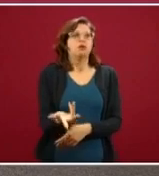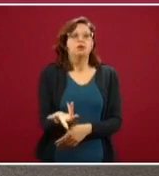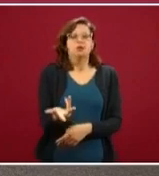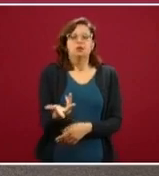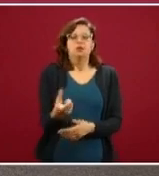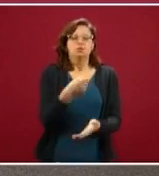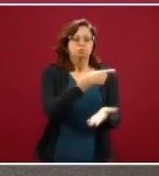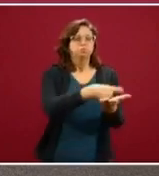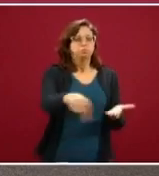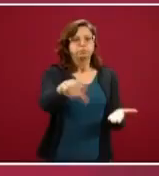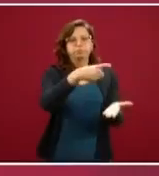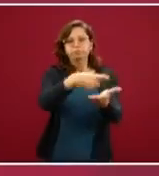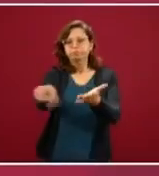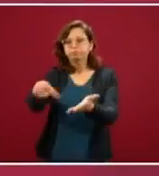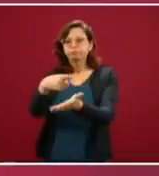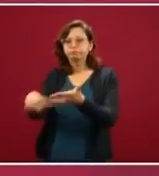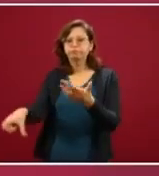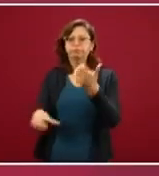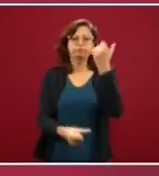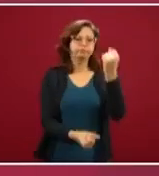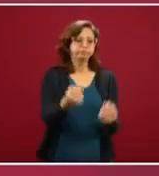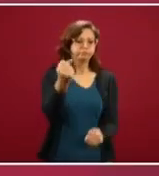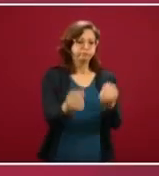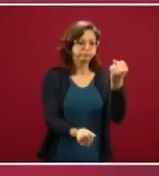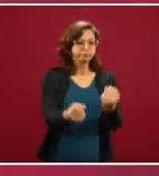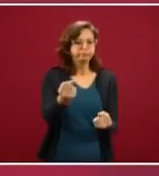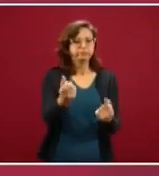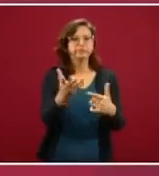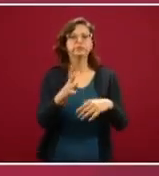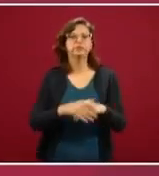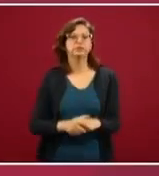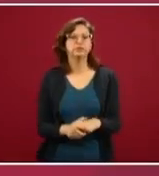para la compra de vehículos,